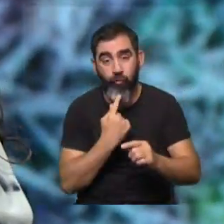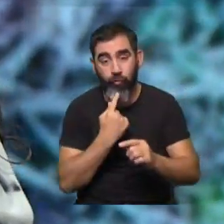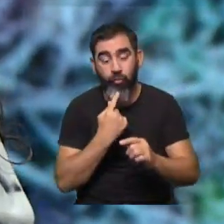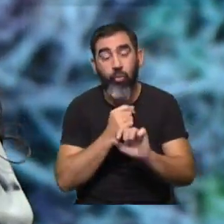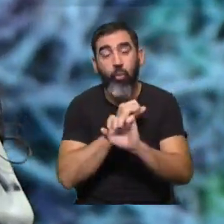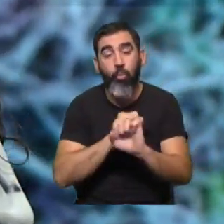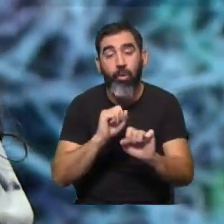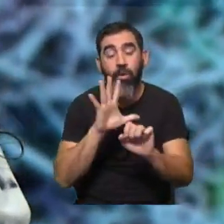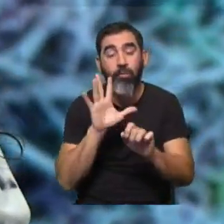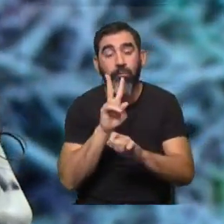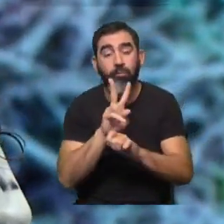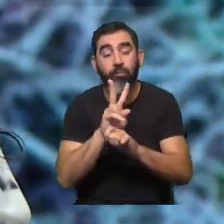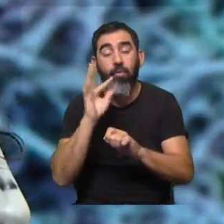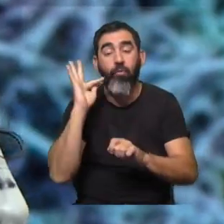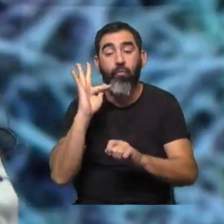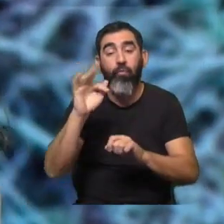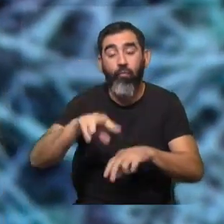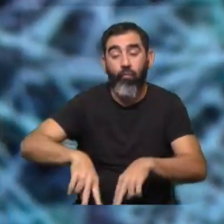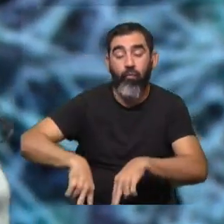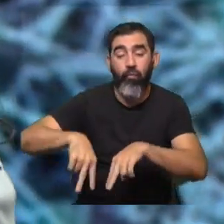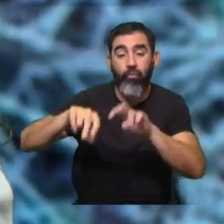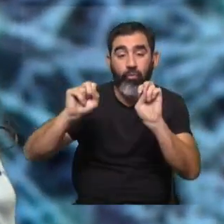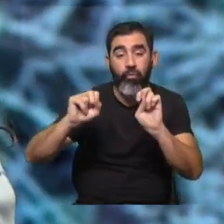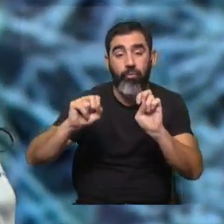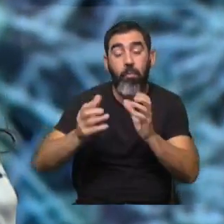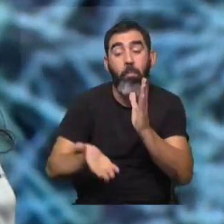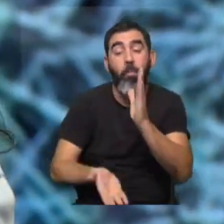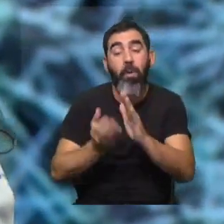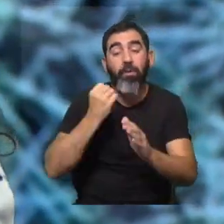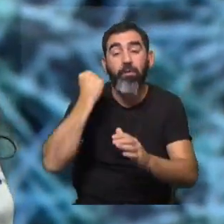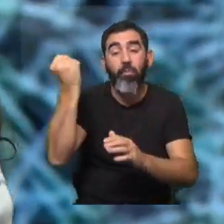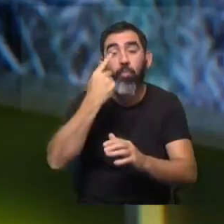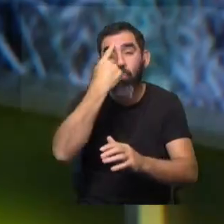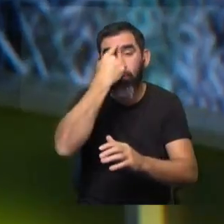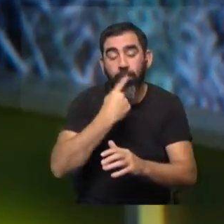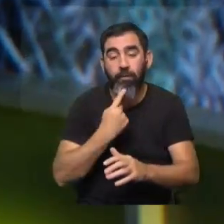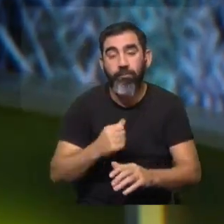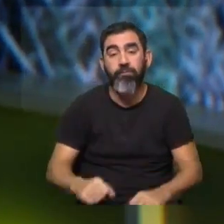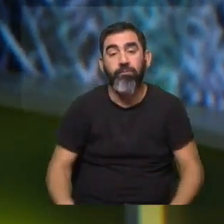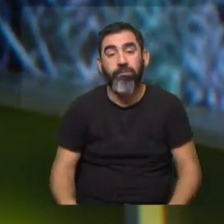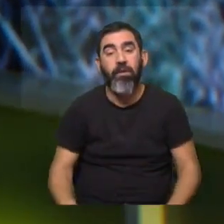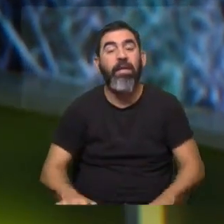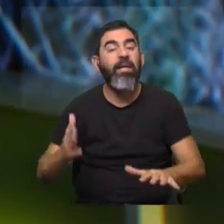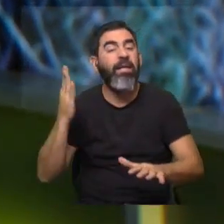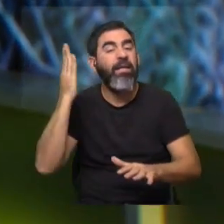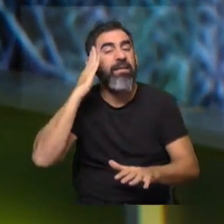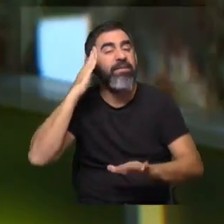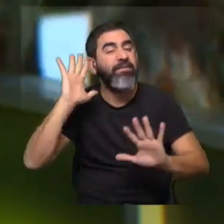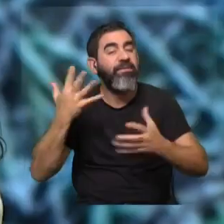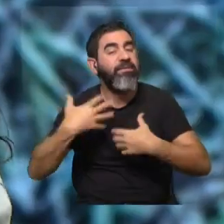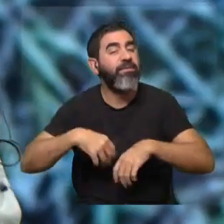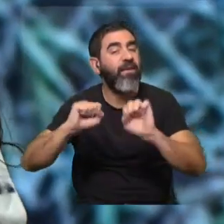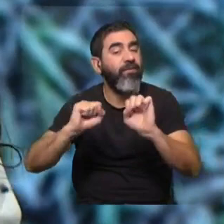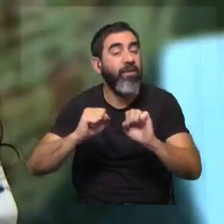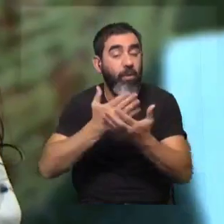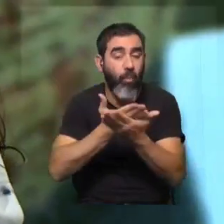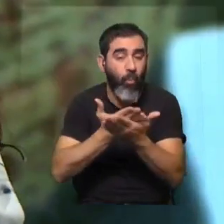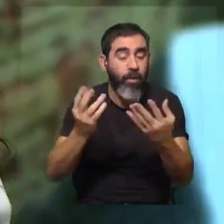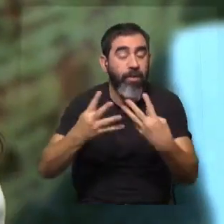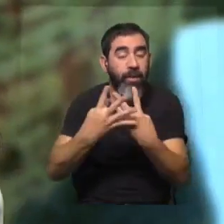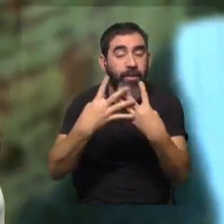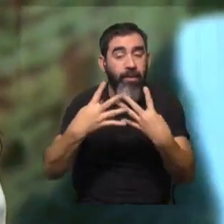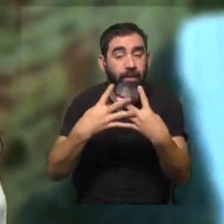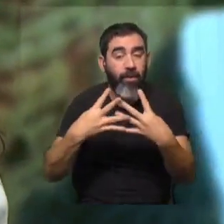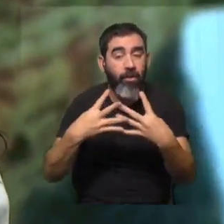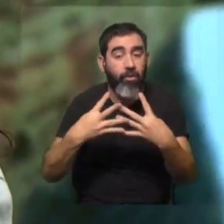quede preservado para futuras investigaciones, que es la parte más importante de un museo. ¿Qué es lo que supimos? Bueno, ahí tomamos Claro. muestras de tejido y de